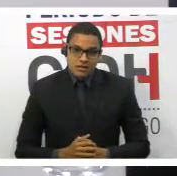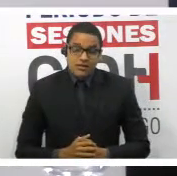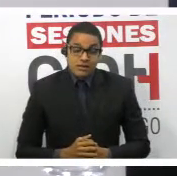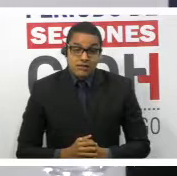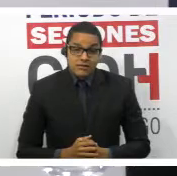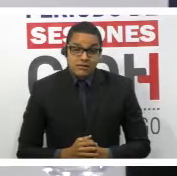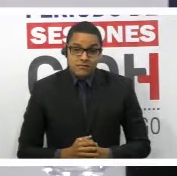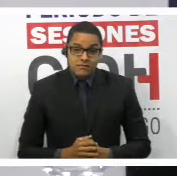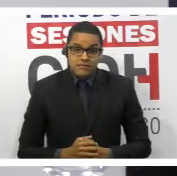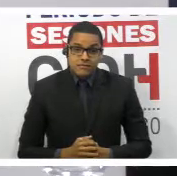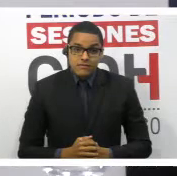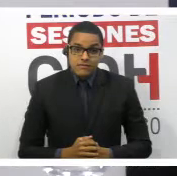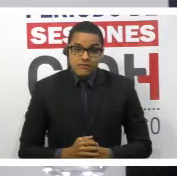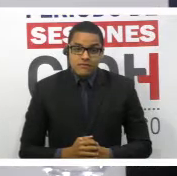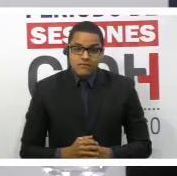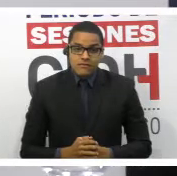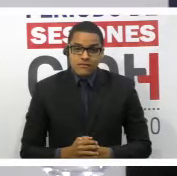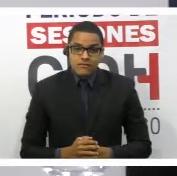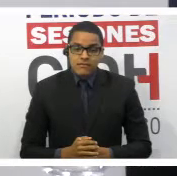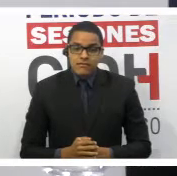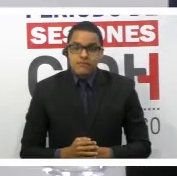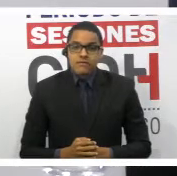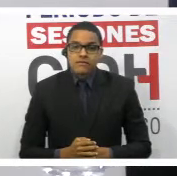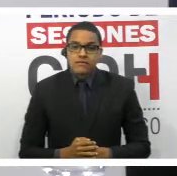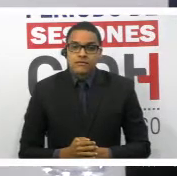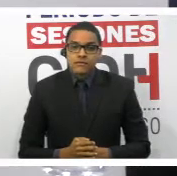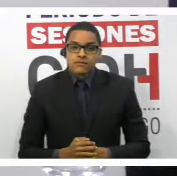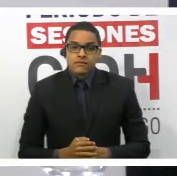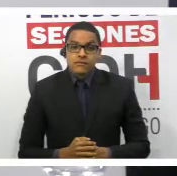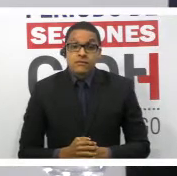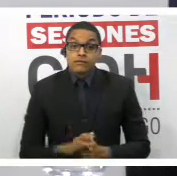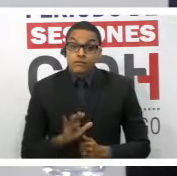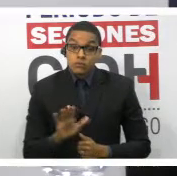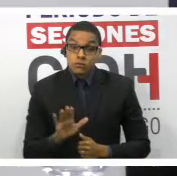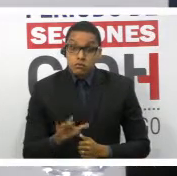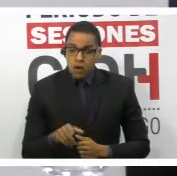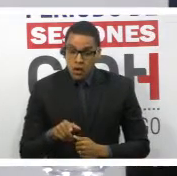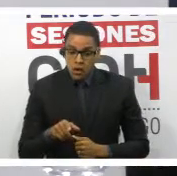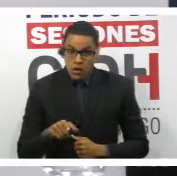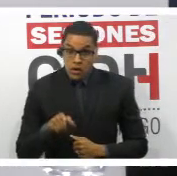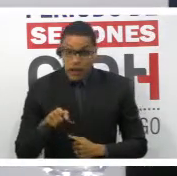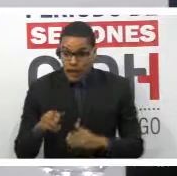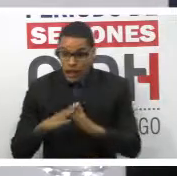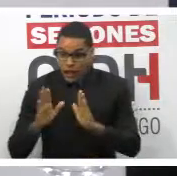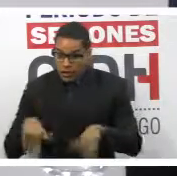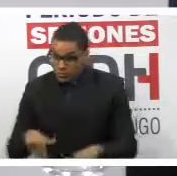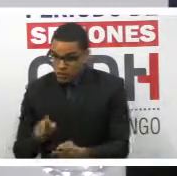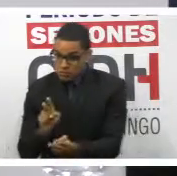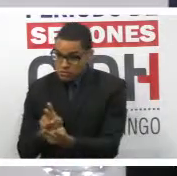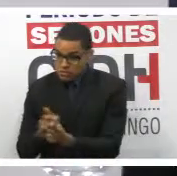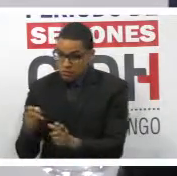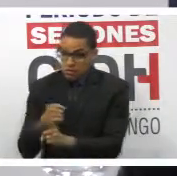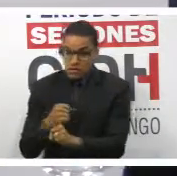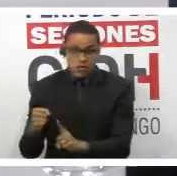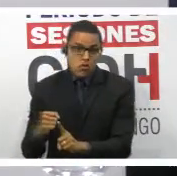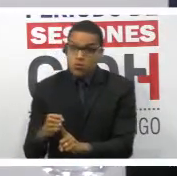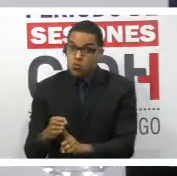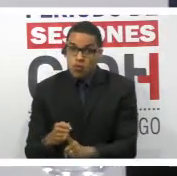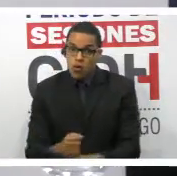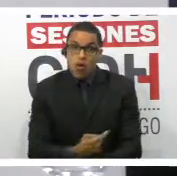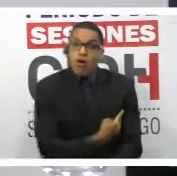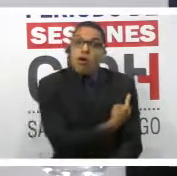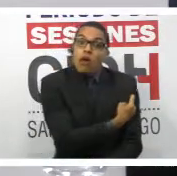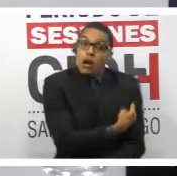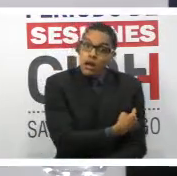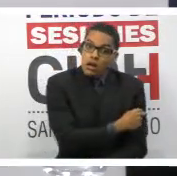sexual y se trata de personas en instituciones de atención y de educación especial hasta aquí hasta